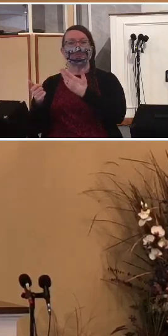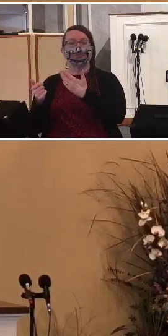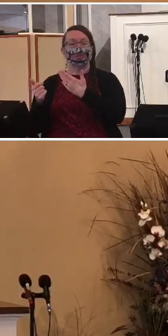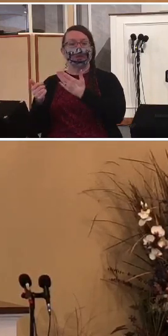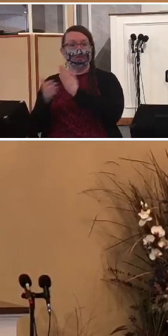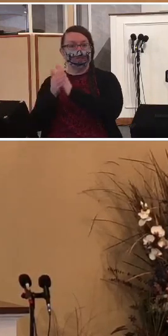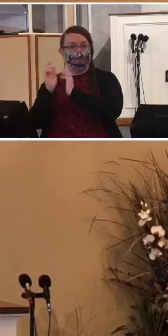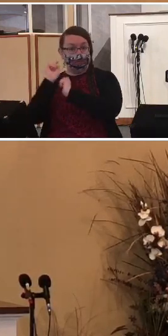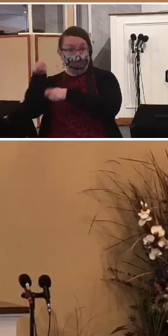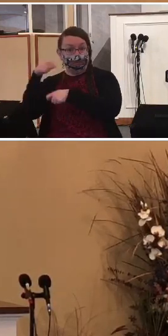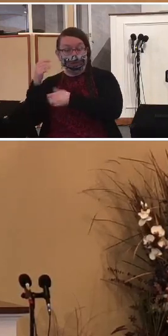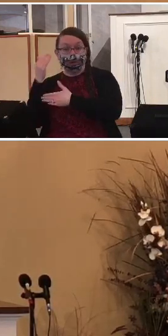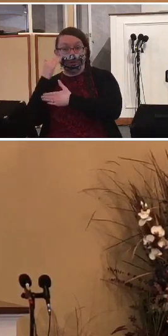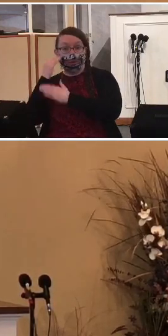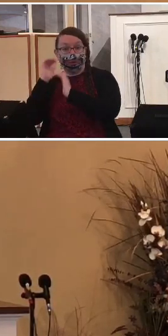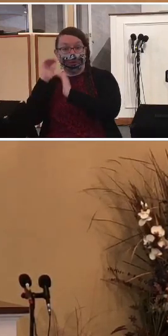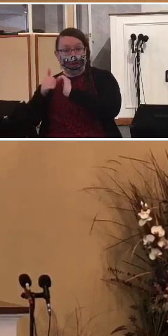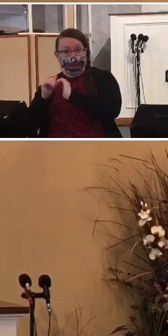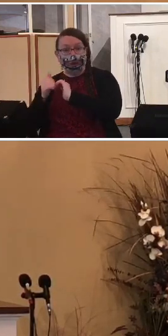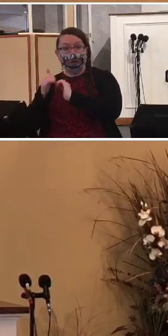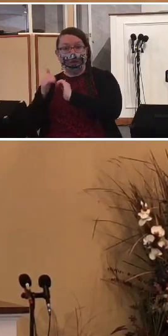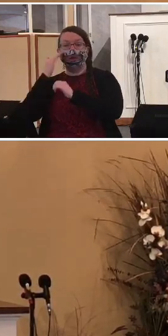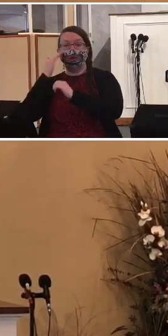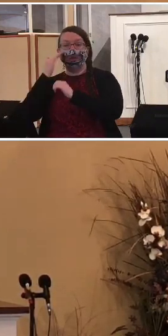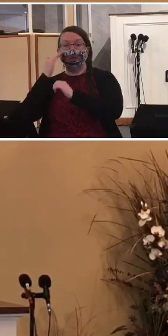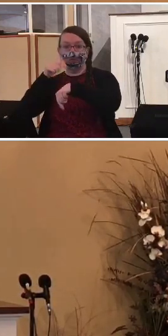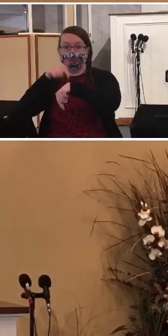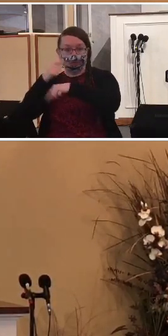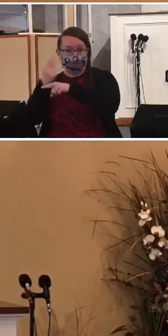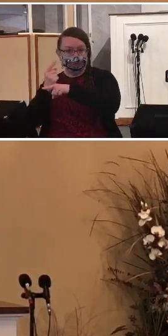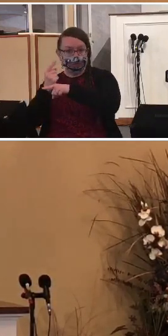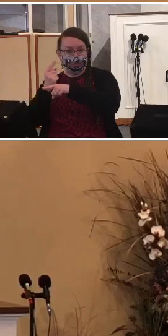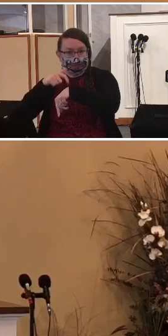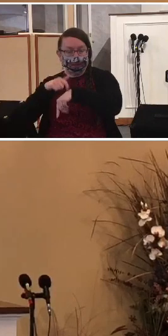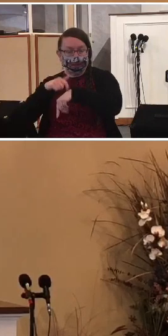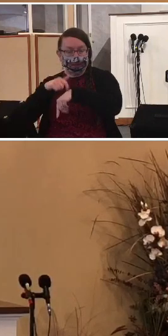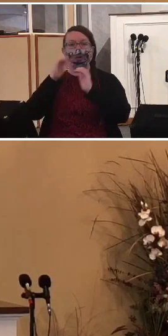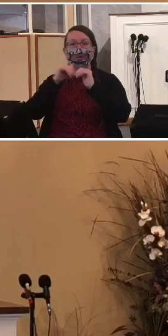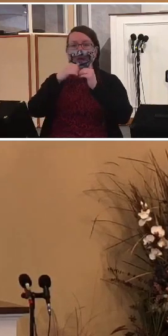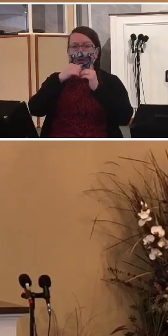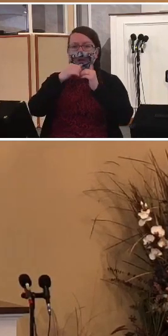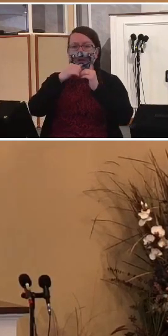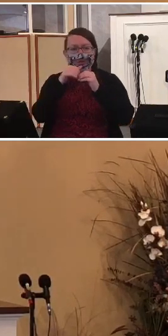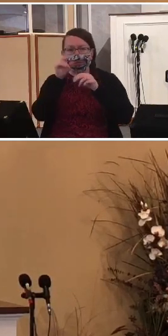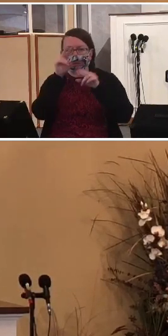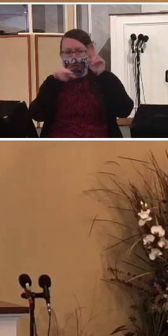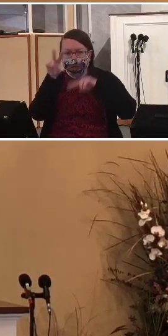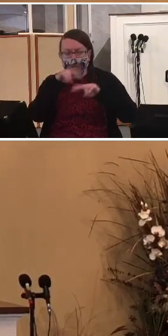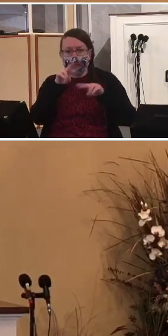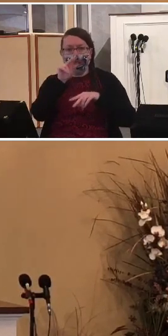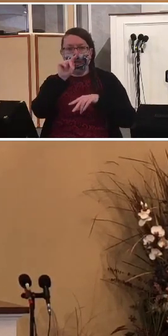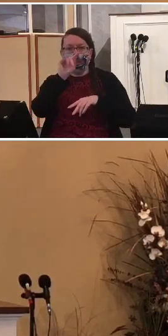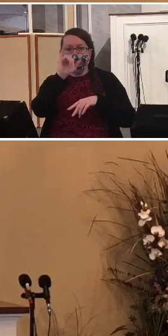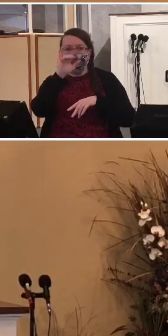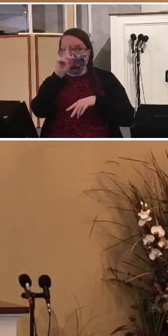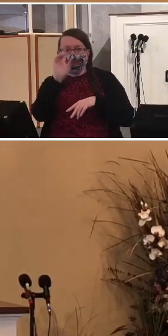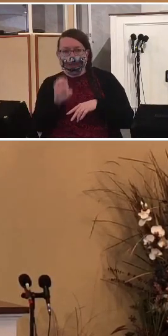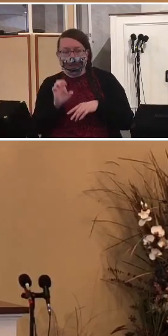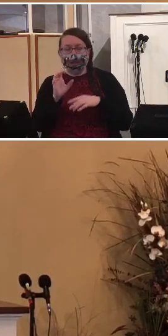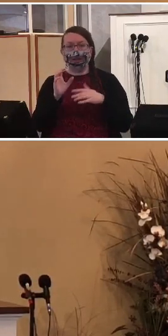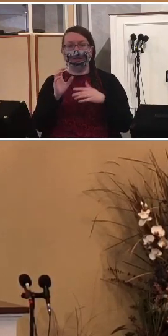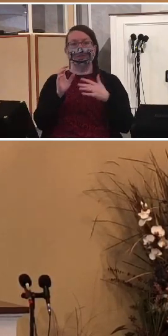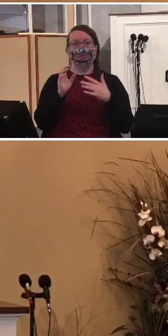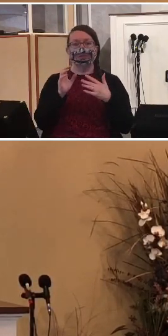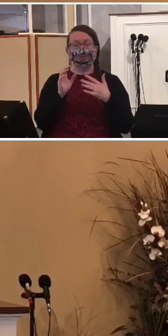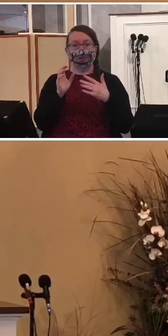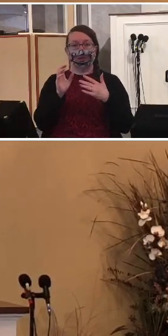sabía cómo pescar y sabía leer el tiempo y sabía leer las mareas, el flujo, el reflujo,